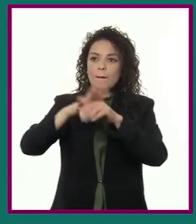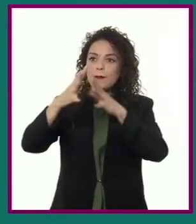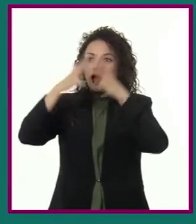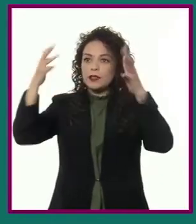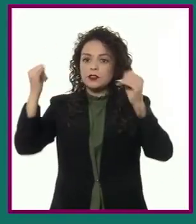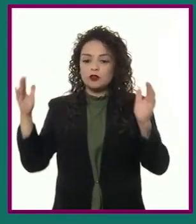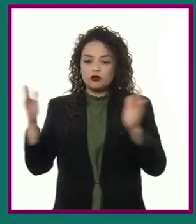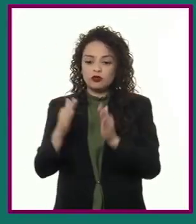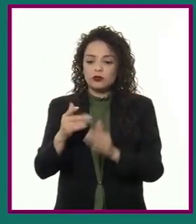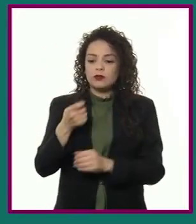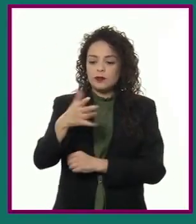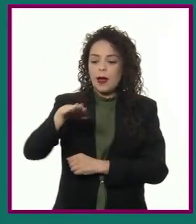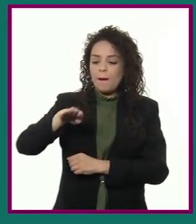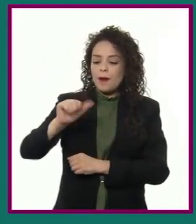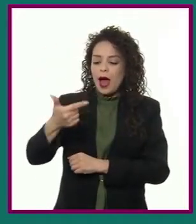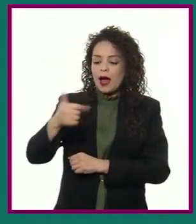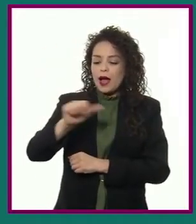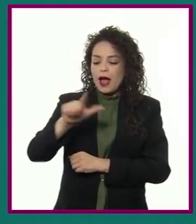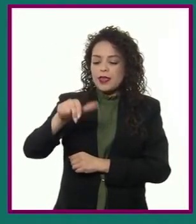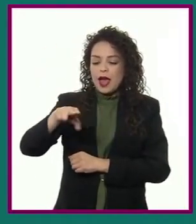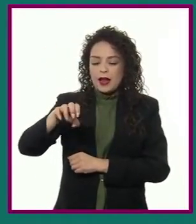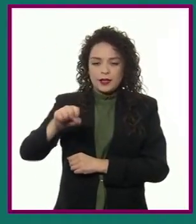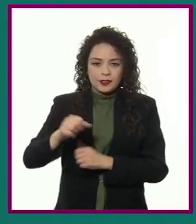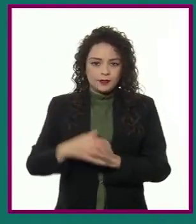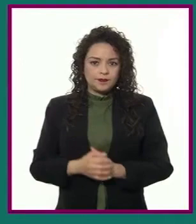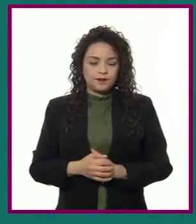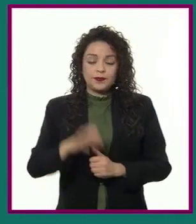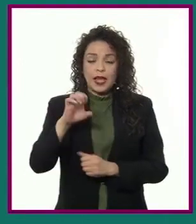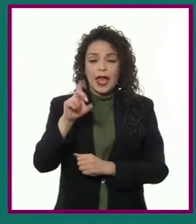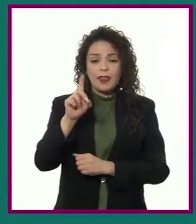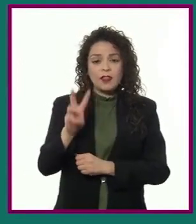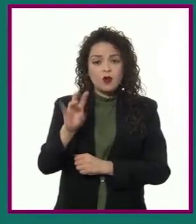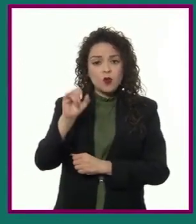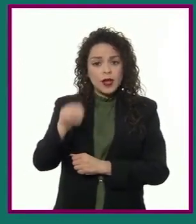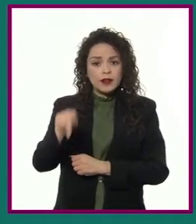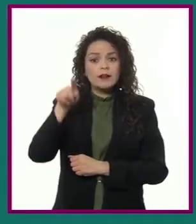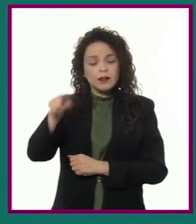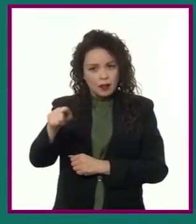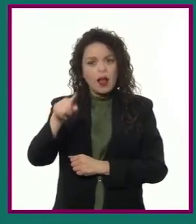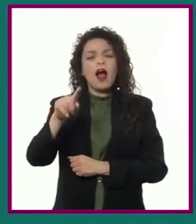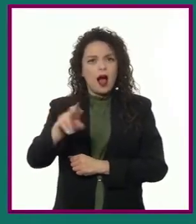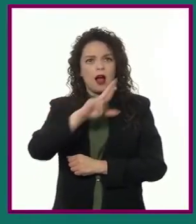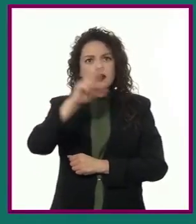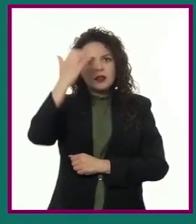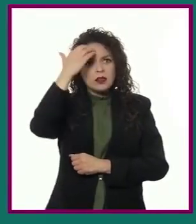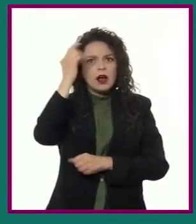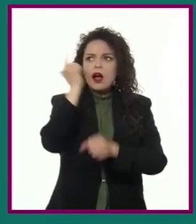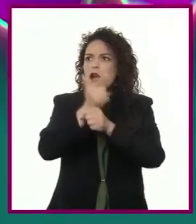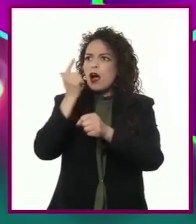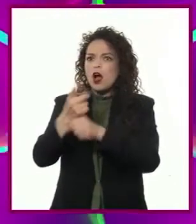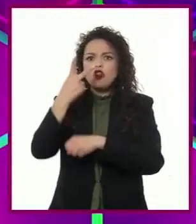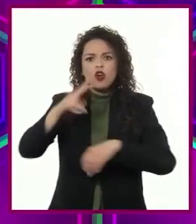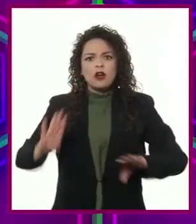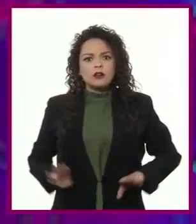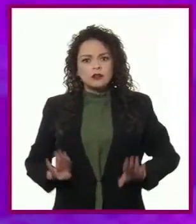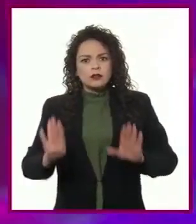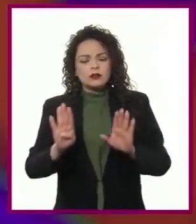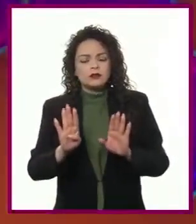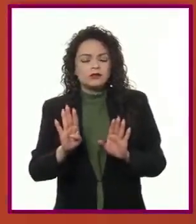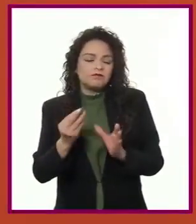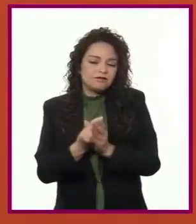Magallanes. Por su parte, Edwin Hubble reconoció dos tipos de galaxias irregulares.